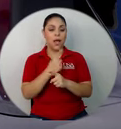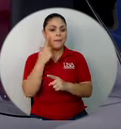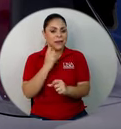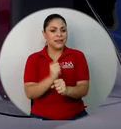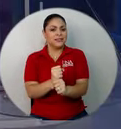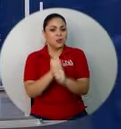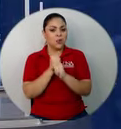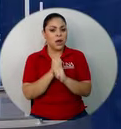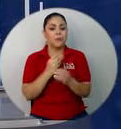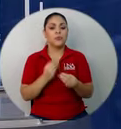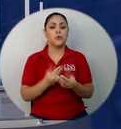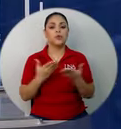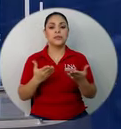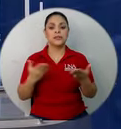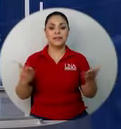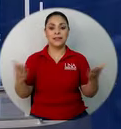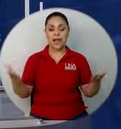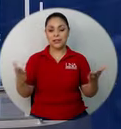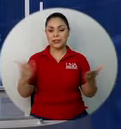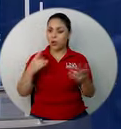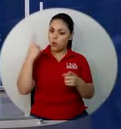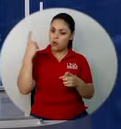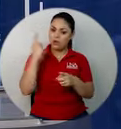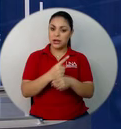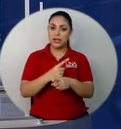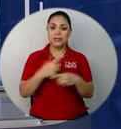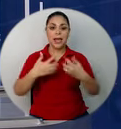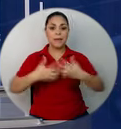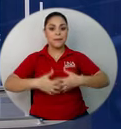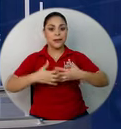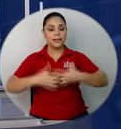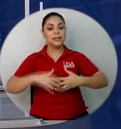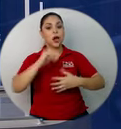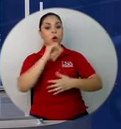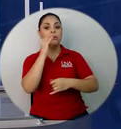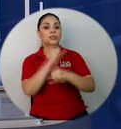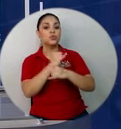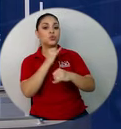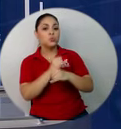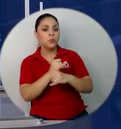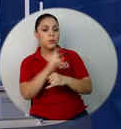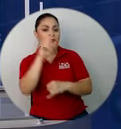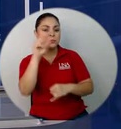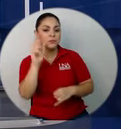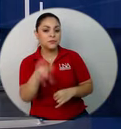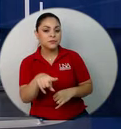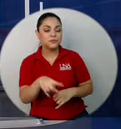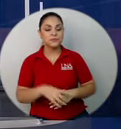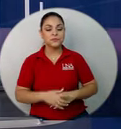asegurar la productividad idónea de la empresa o de la institución?